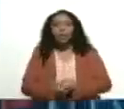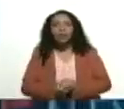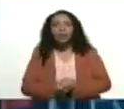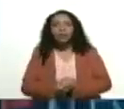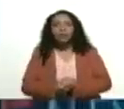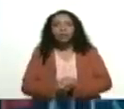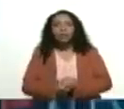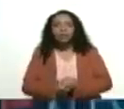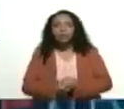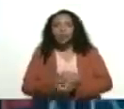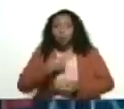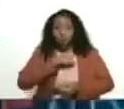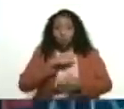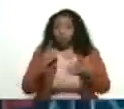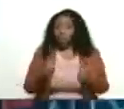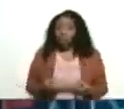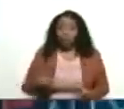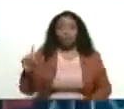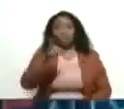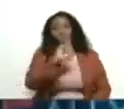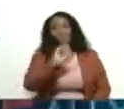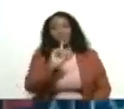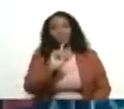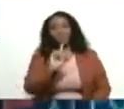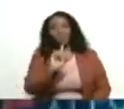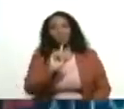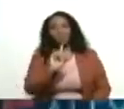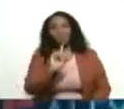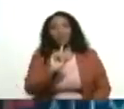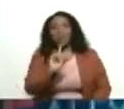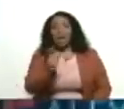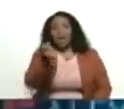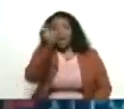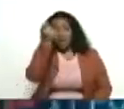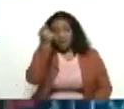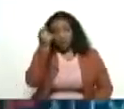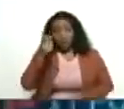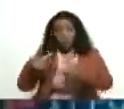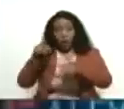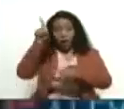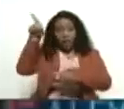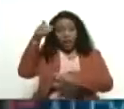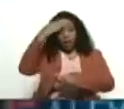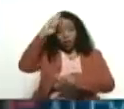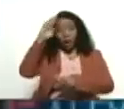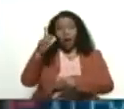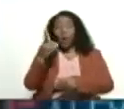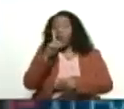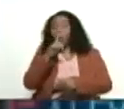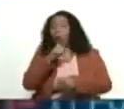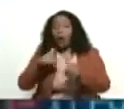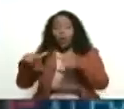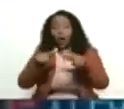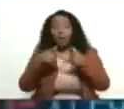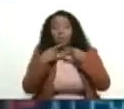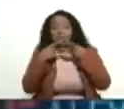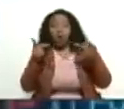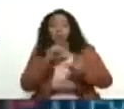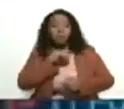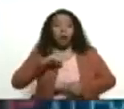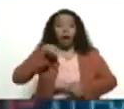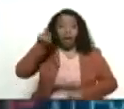No descansaremos. Y no había rincón de Cuba, no había espacio público o espacio privado en